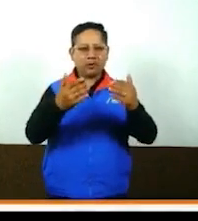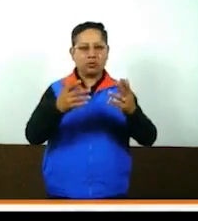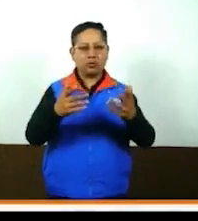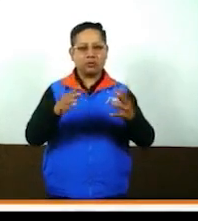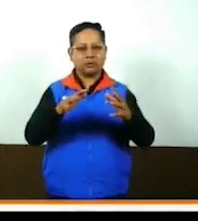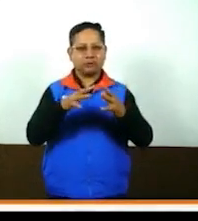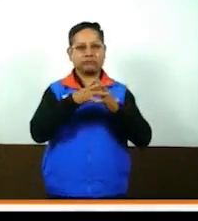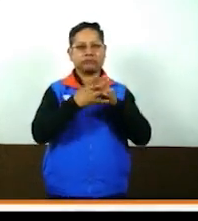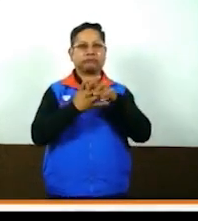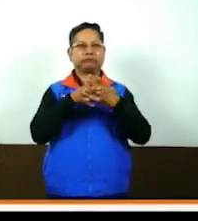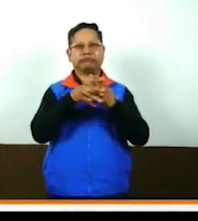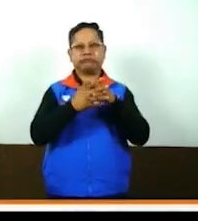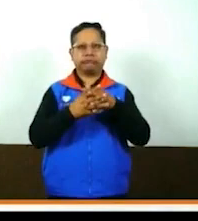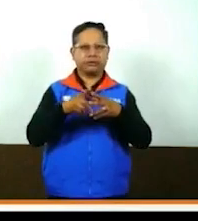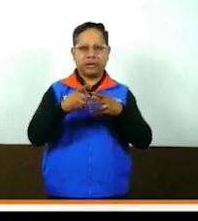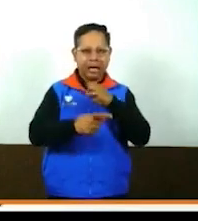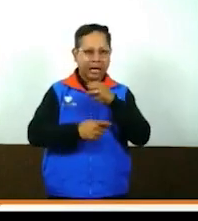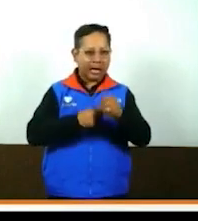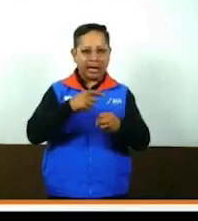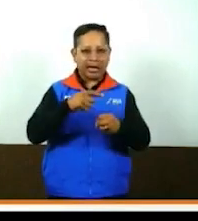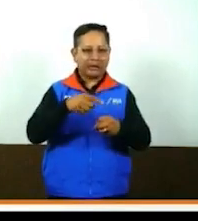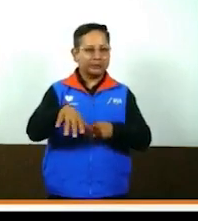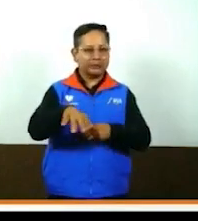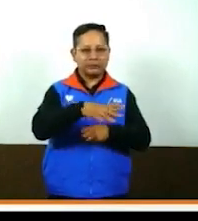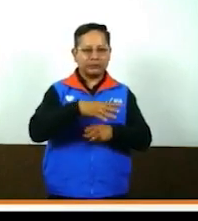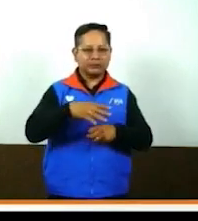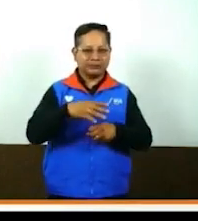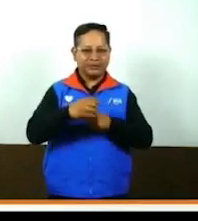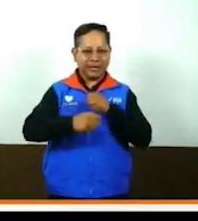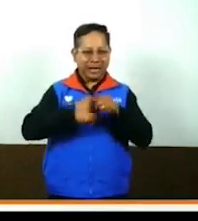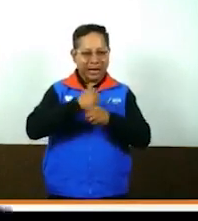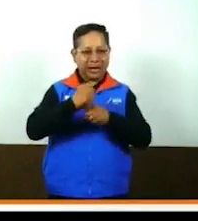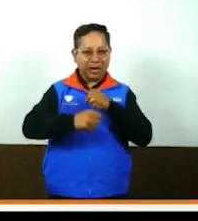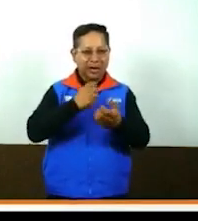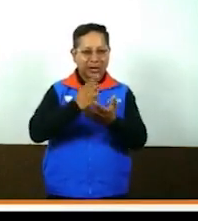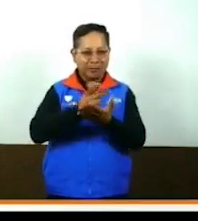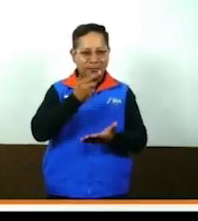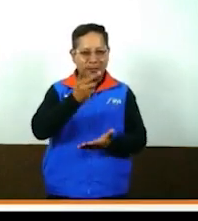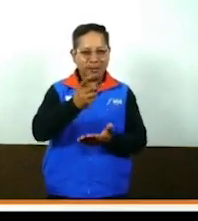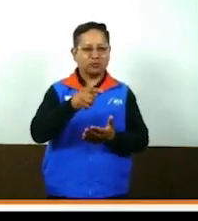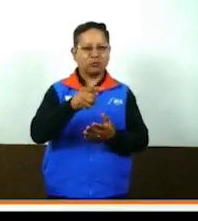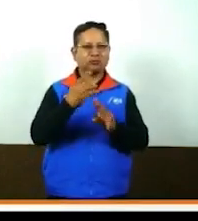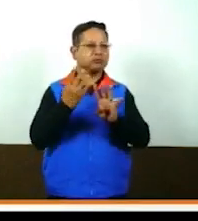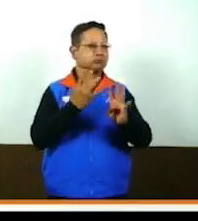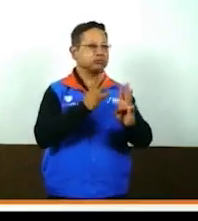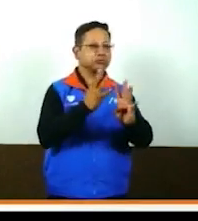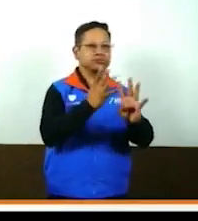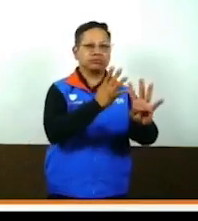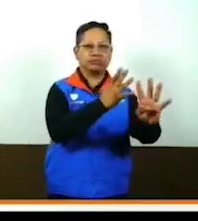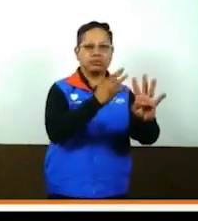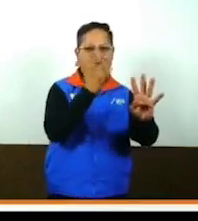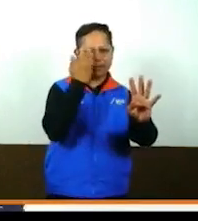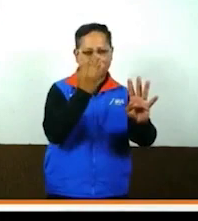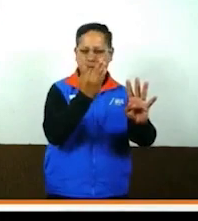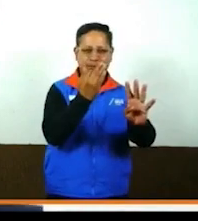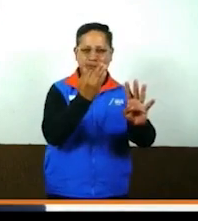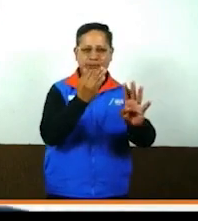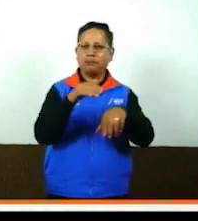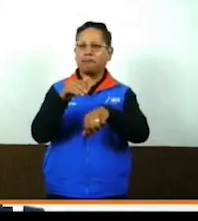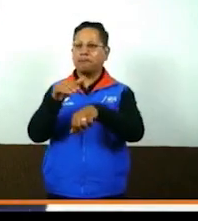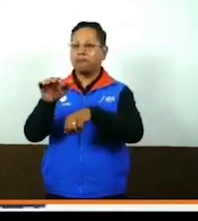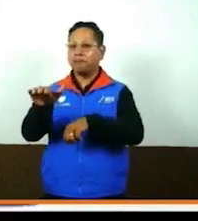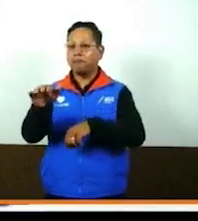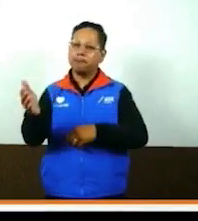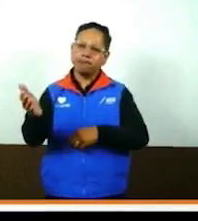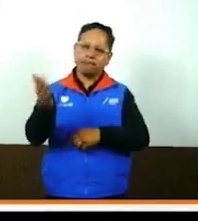quisiéramos tenerlos parados más tiempo del que deben estar, así que ya ahorita los van a estar buscando, les van a indicar en qué momento pasan y vamos a